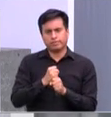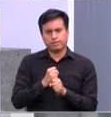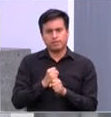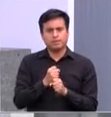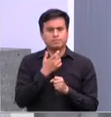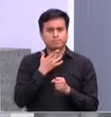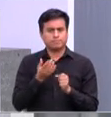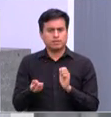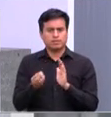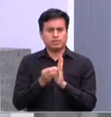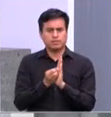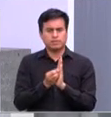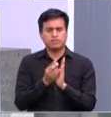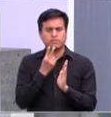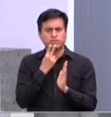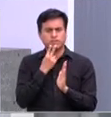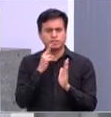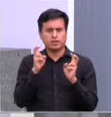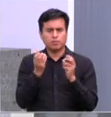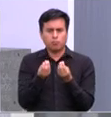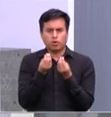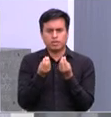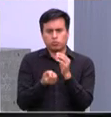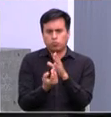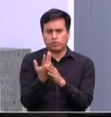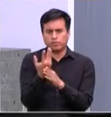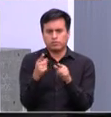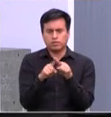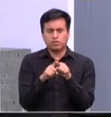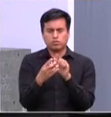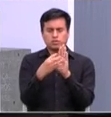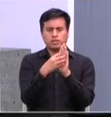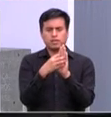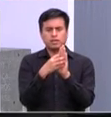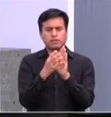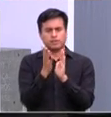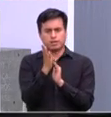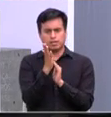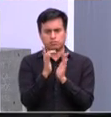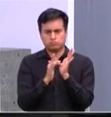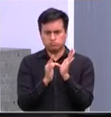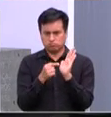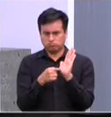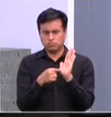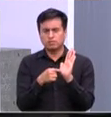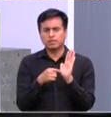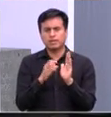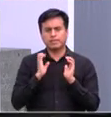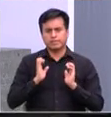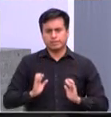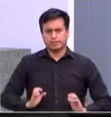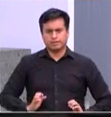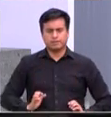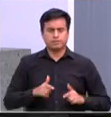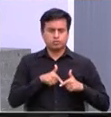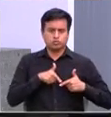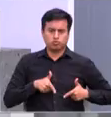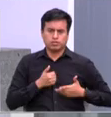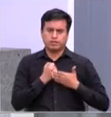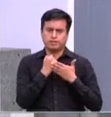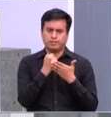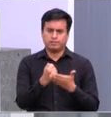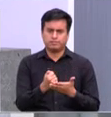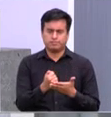por establecer la vigencia de la buena nueva contenida en el Evangelio, que es la ética de la